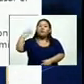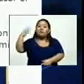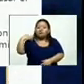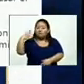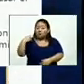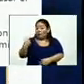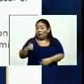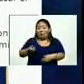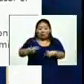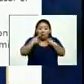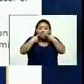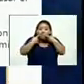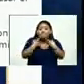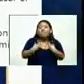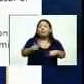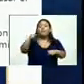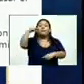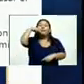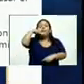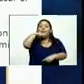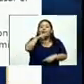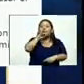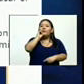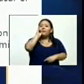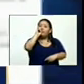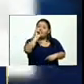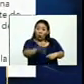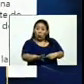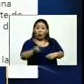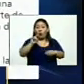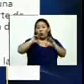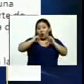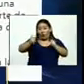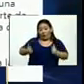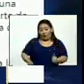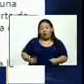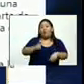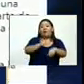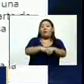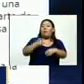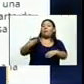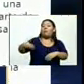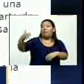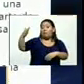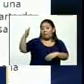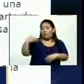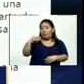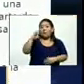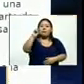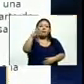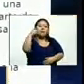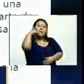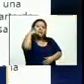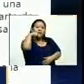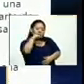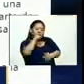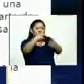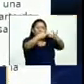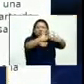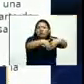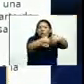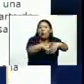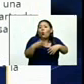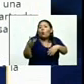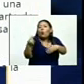hizo el presidente de la República, Nayib Bukele, quien señaló a los dos últimos gobiernos. Según el mandatario, la presa